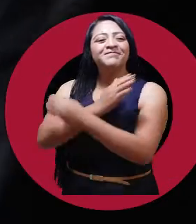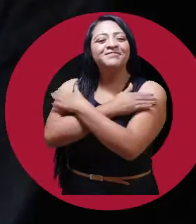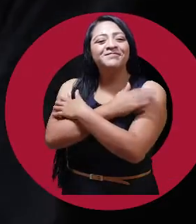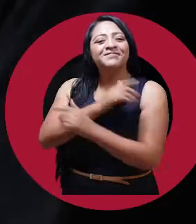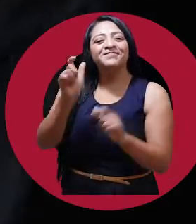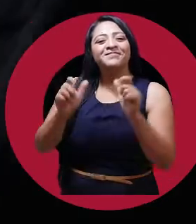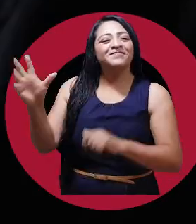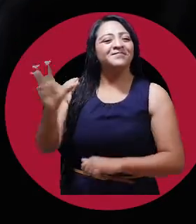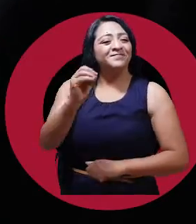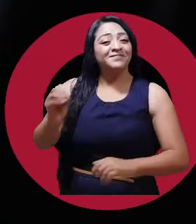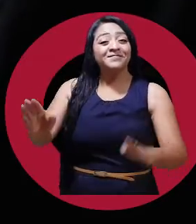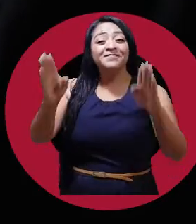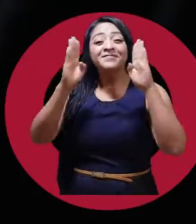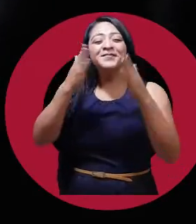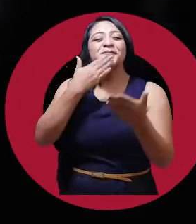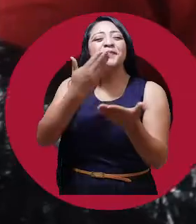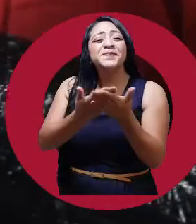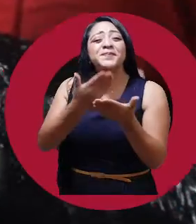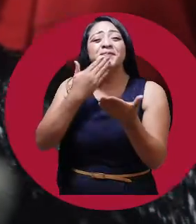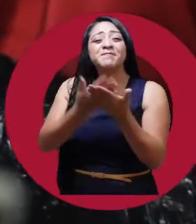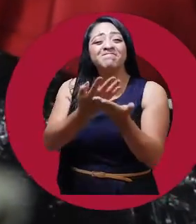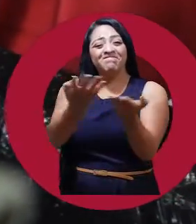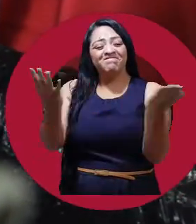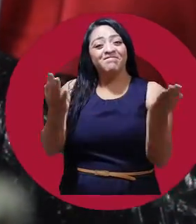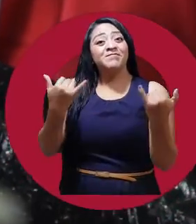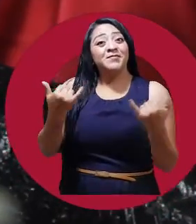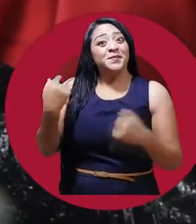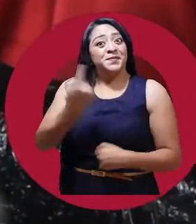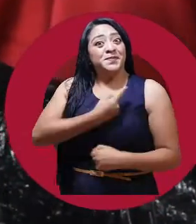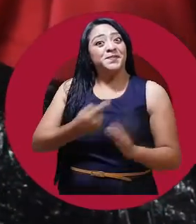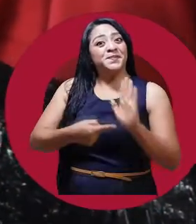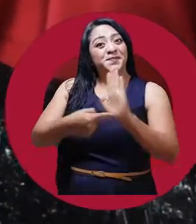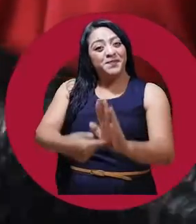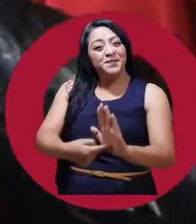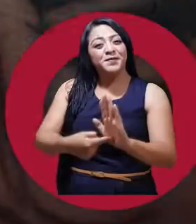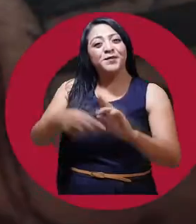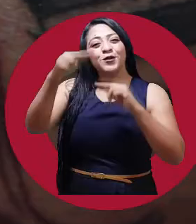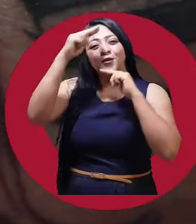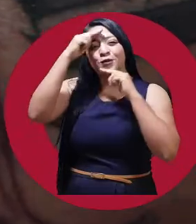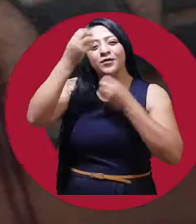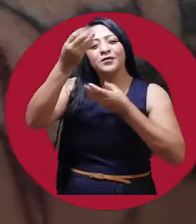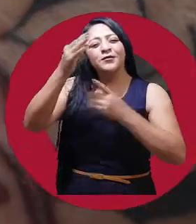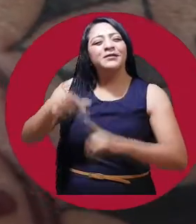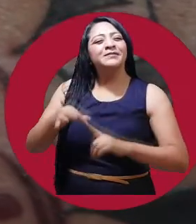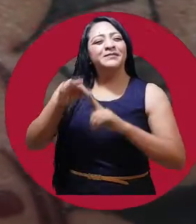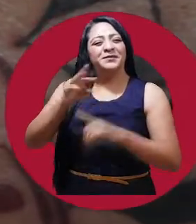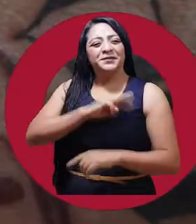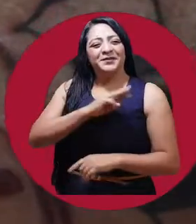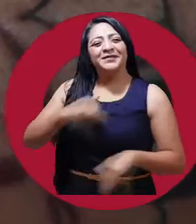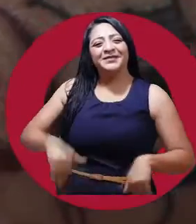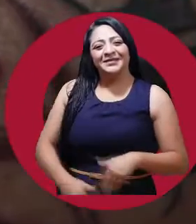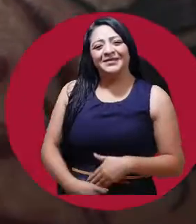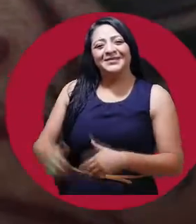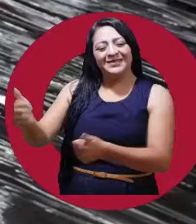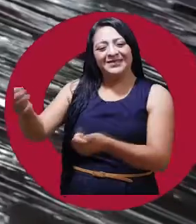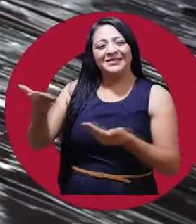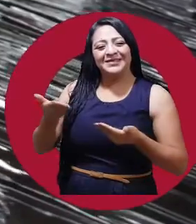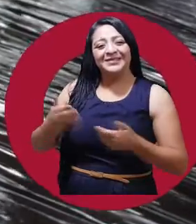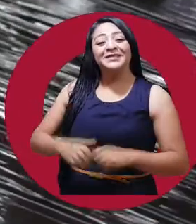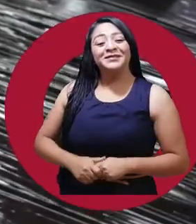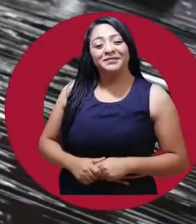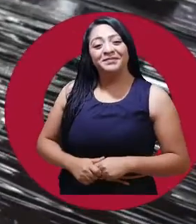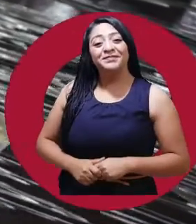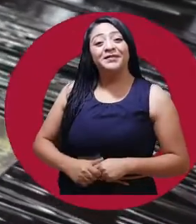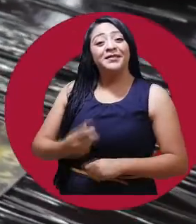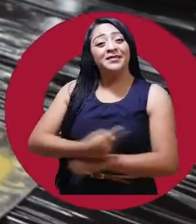Saludos cordiales a todos. Muchas gracias por estar ya con nosotros. Vamos con las principales informaciones del municipio de Otavalo. Bienvenidos. Los